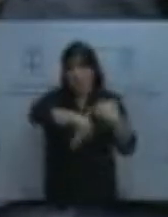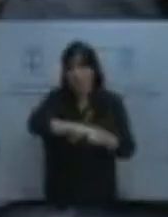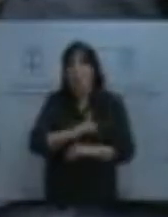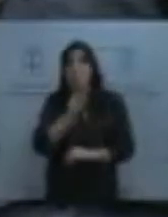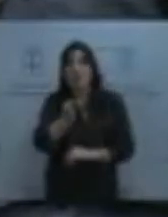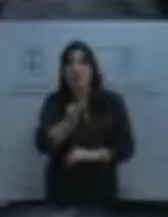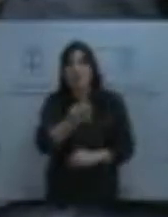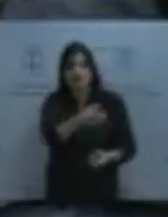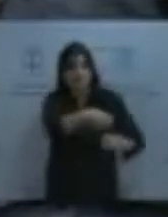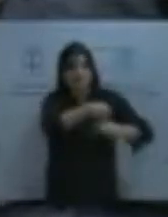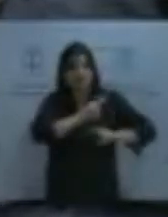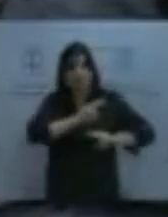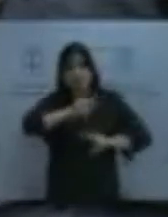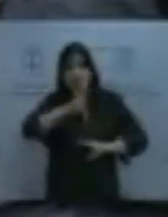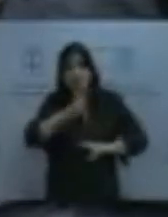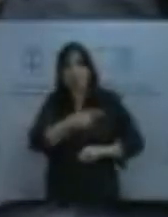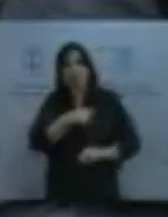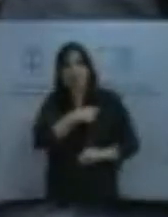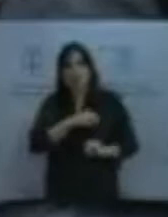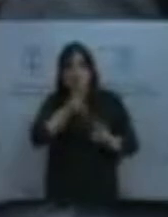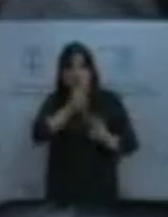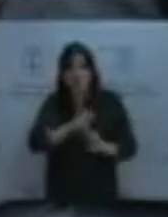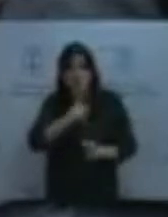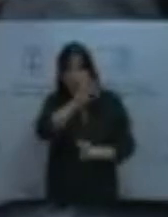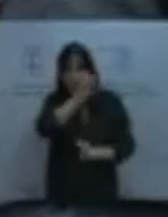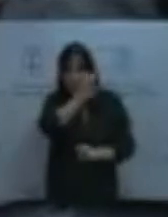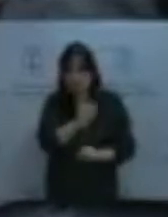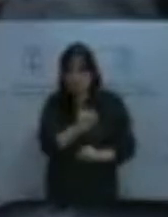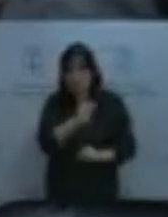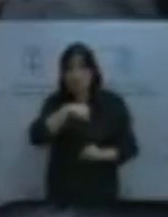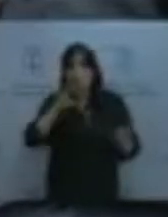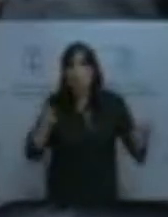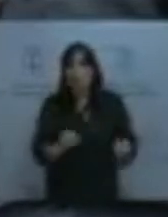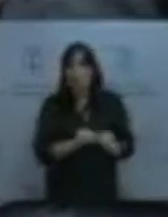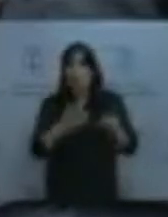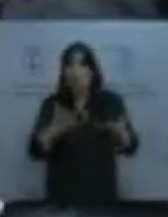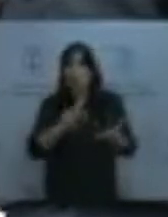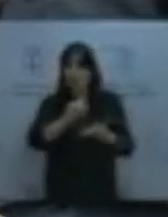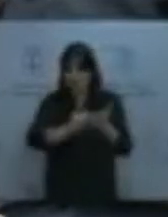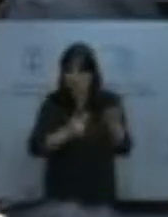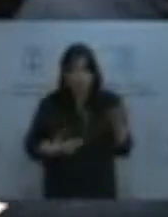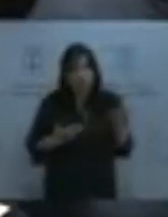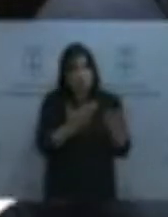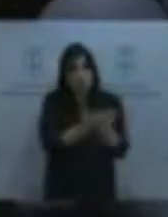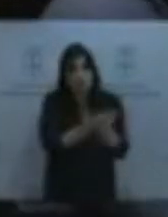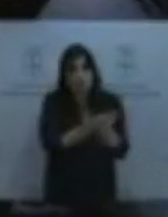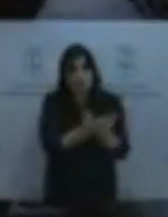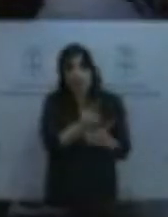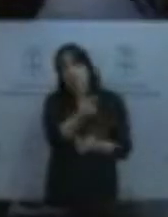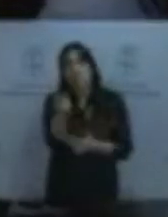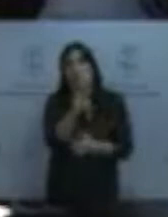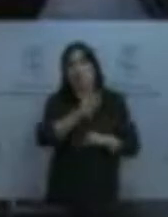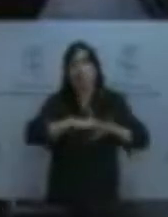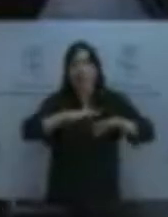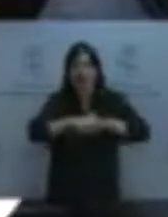de Investigación de Hitpa, dedujimos que el contrato que se solicitaba entre Hitpa y Telecable para el uso de la red Asturcom podía no